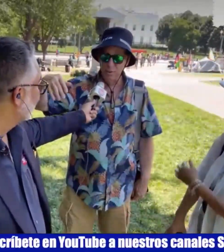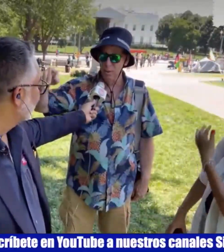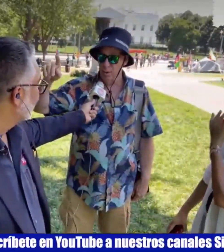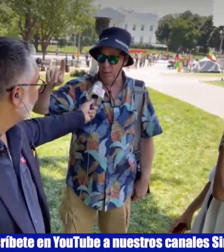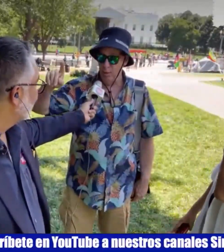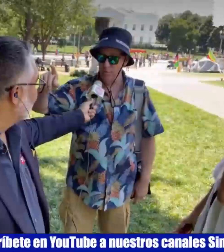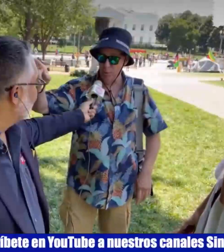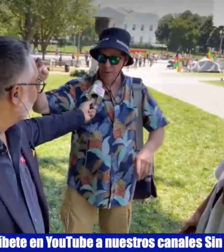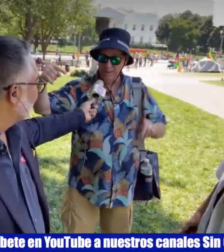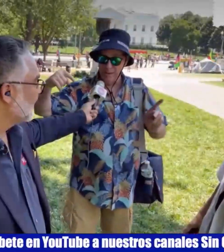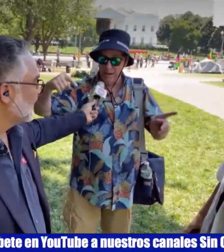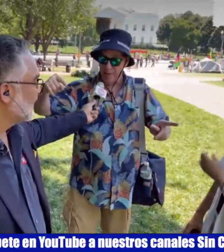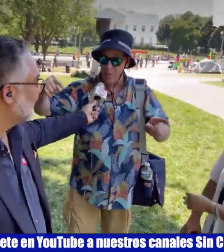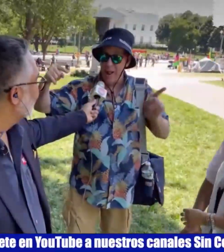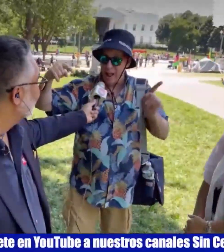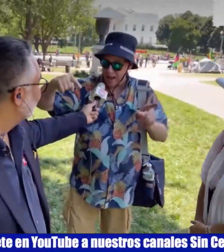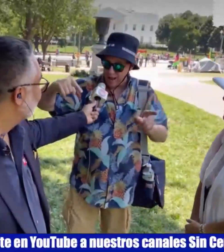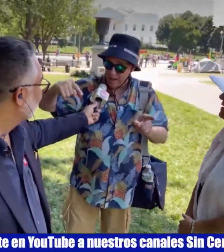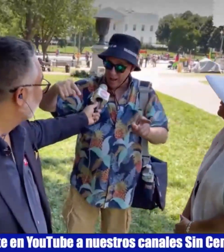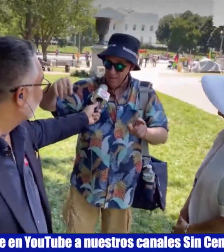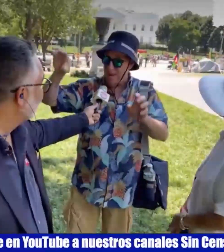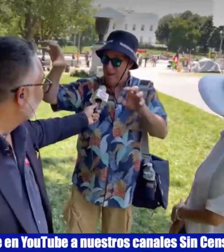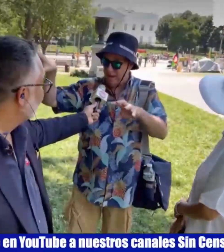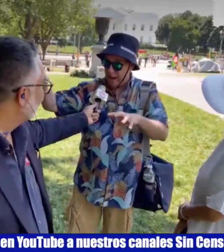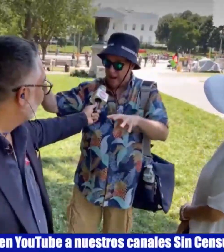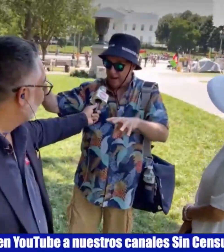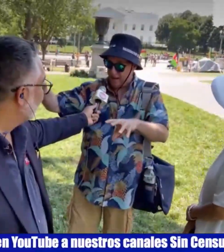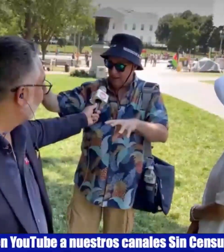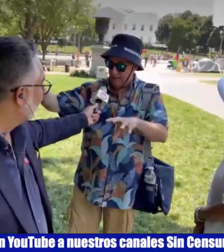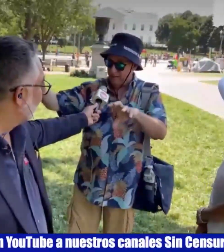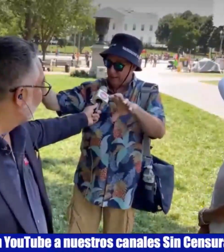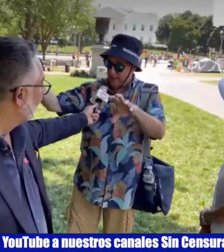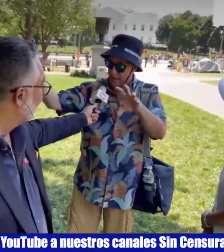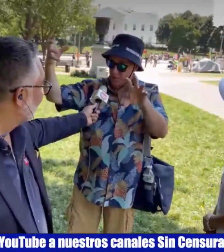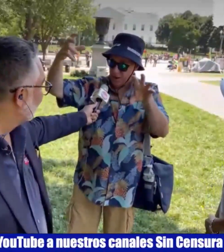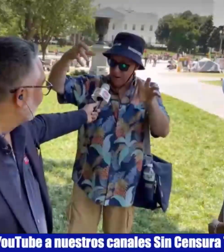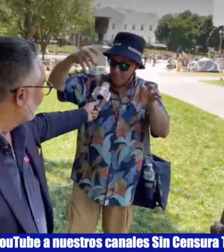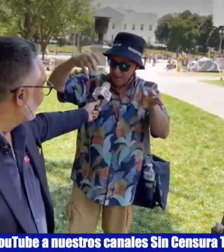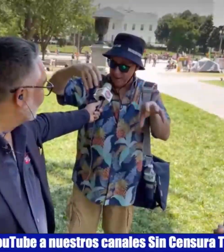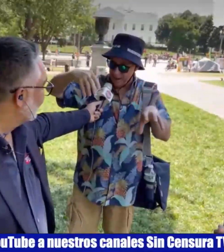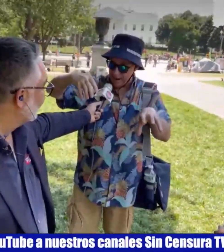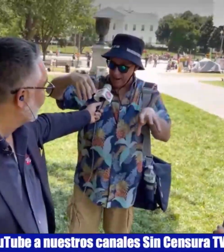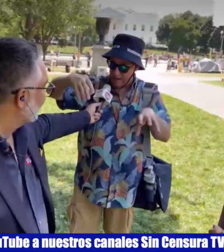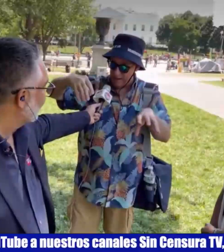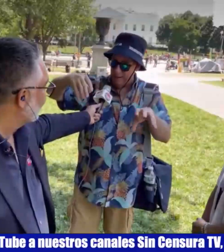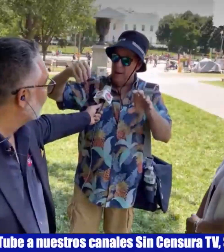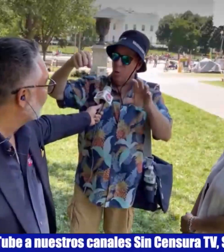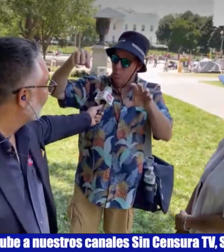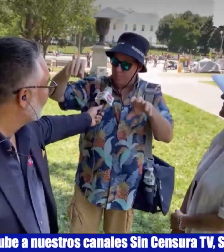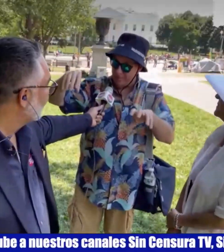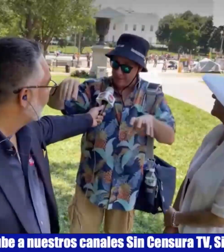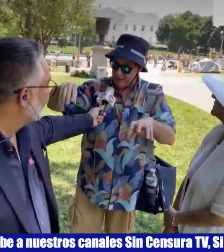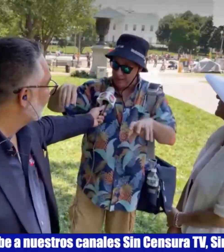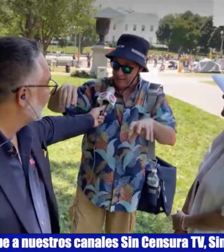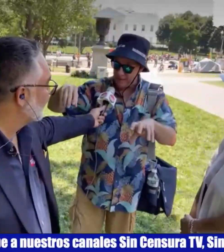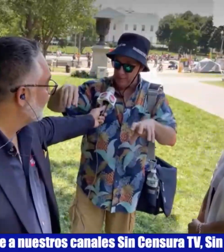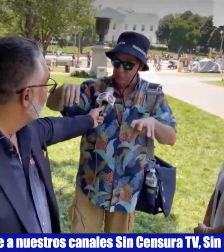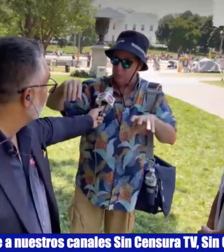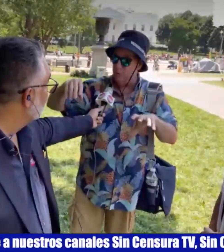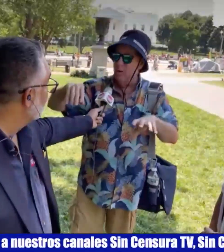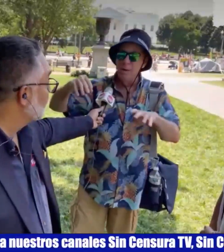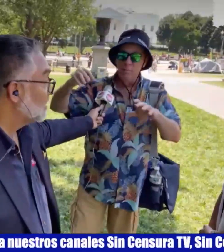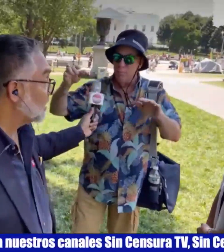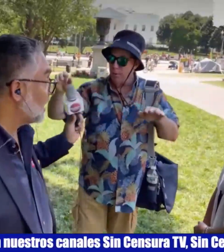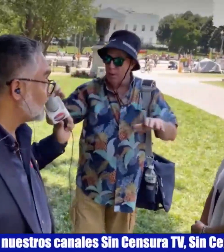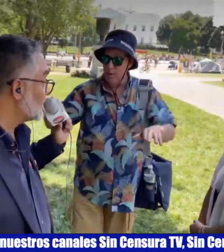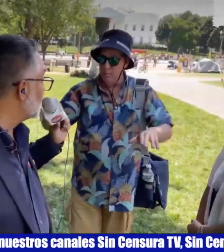Estados Unidos, que conte, porque la trasladaron a ella, mexicana, la trasladaron a ella para acá, como especialista.